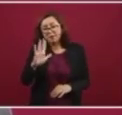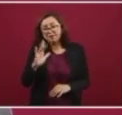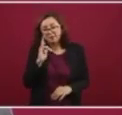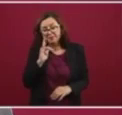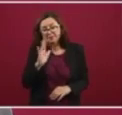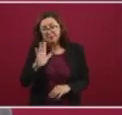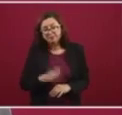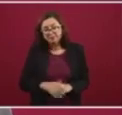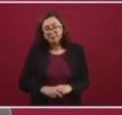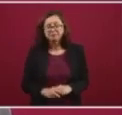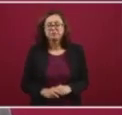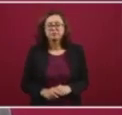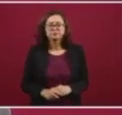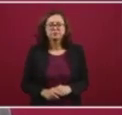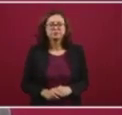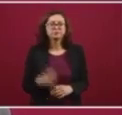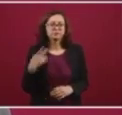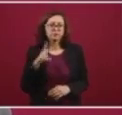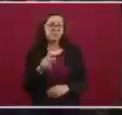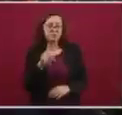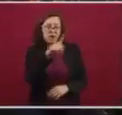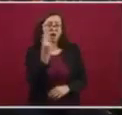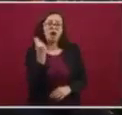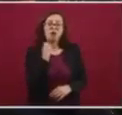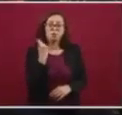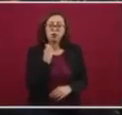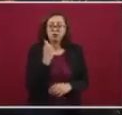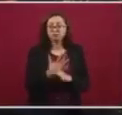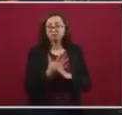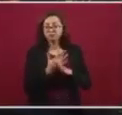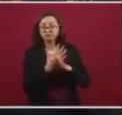Vamos a ver. Pero él sostiene de que en todo caso,